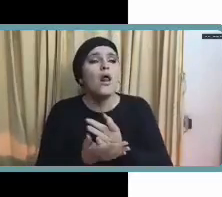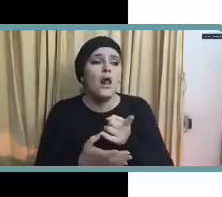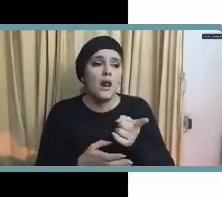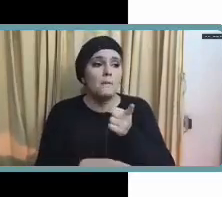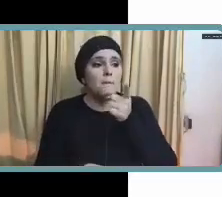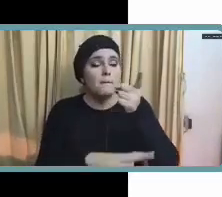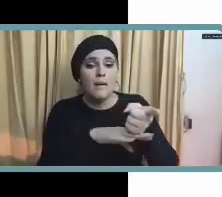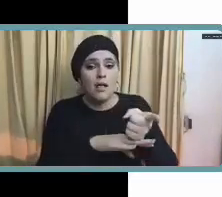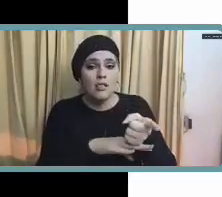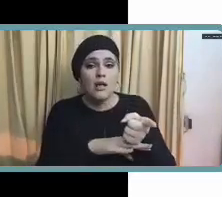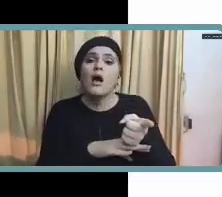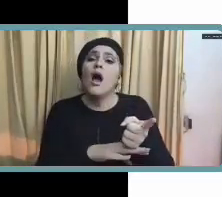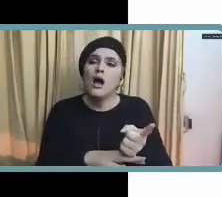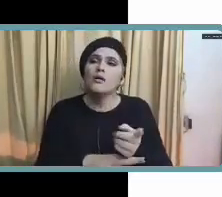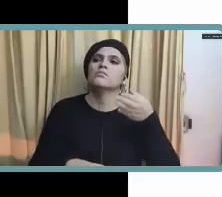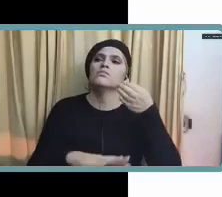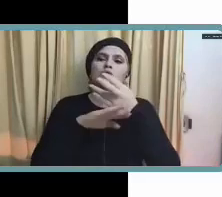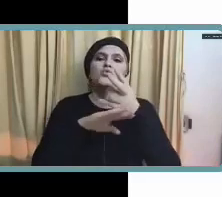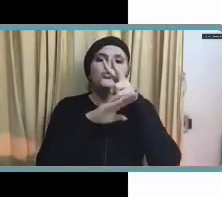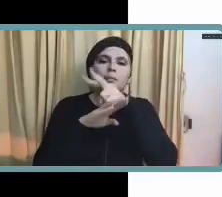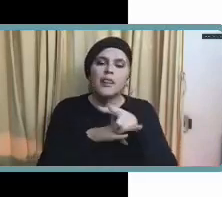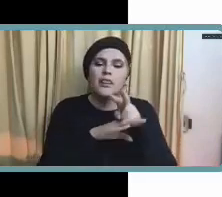de Educación y denunciar.